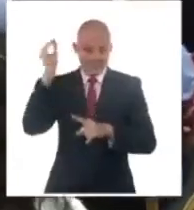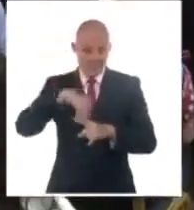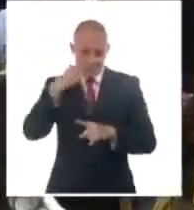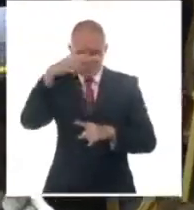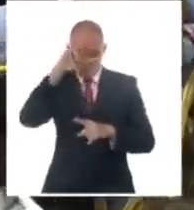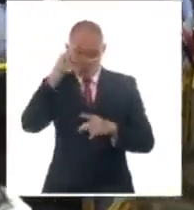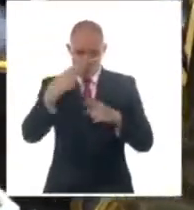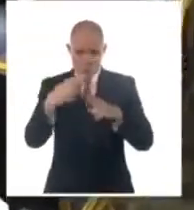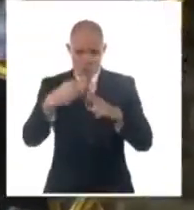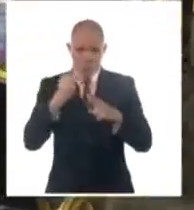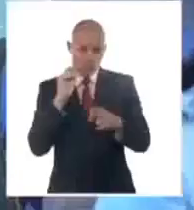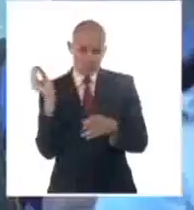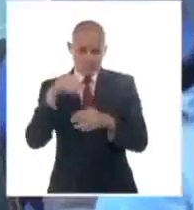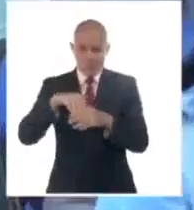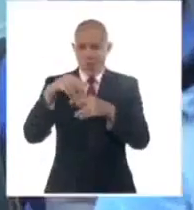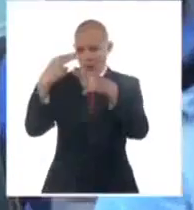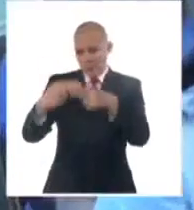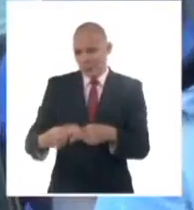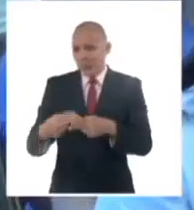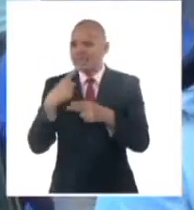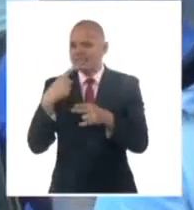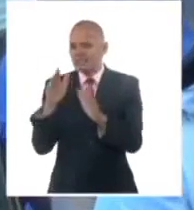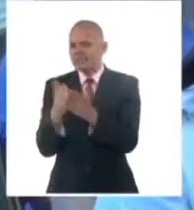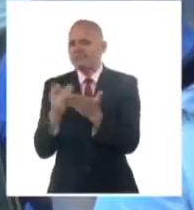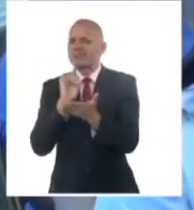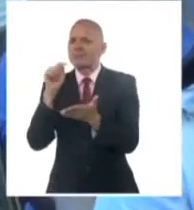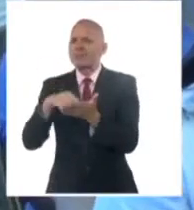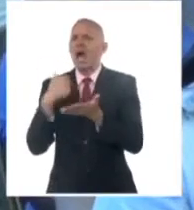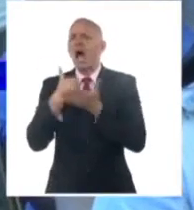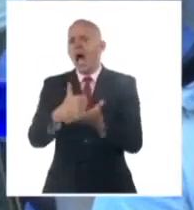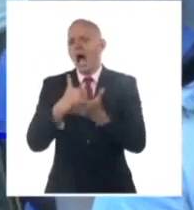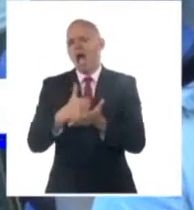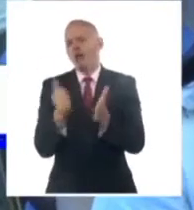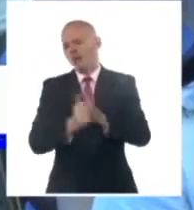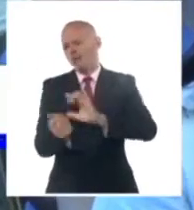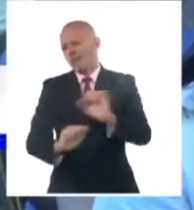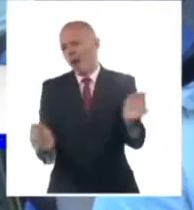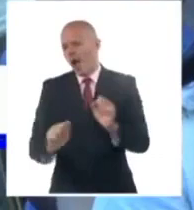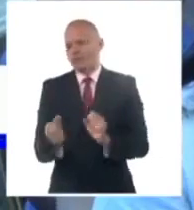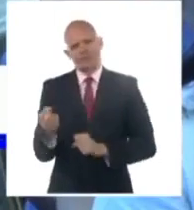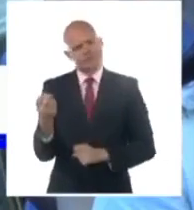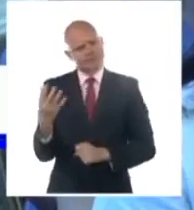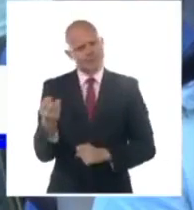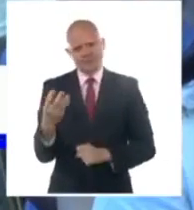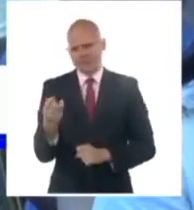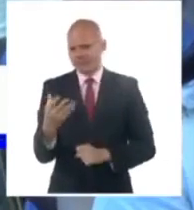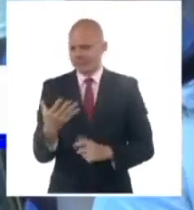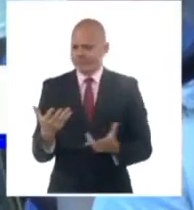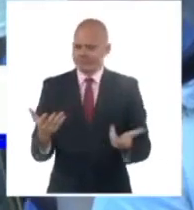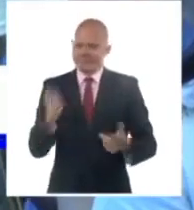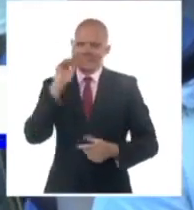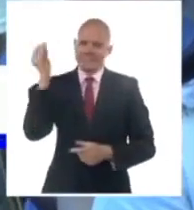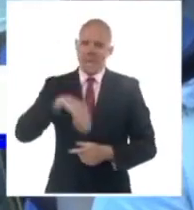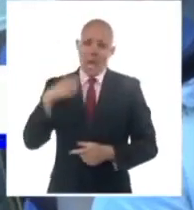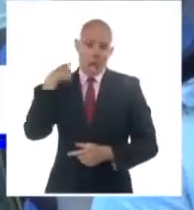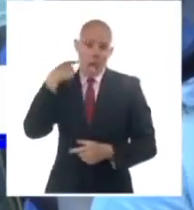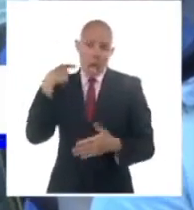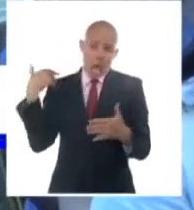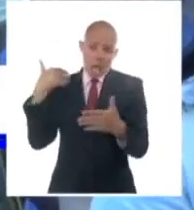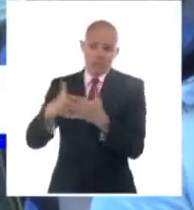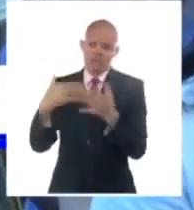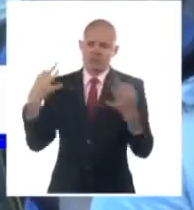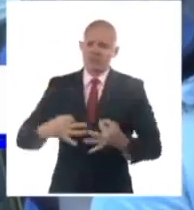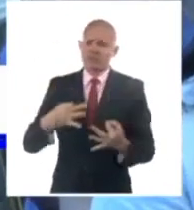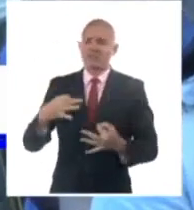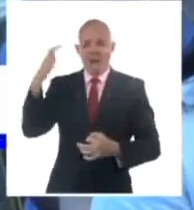del terrorismo. Cuba ha sido víctima de terrorismo económico y militar por parte de los Estados Unidos